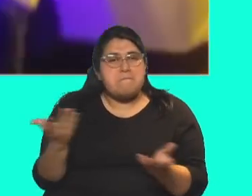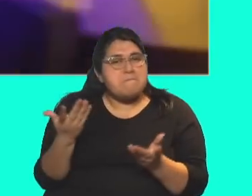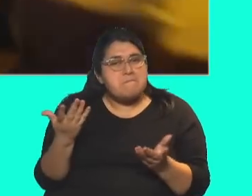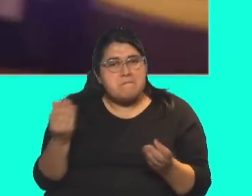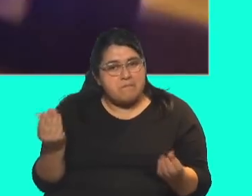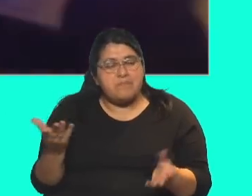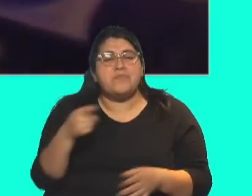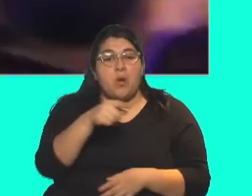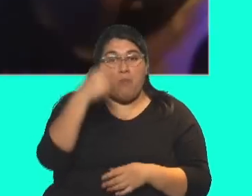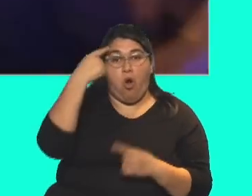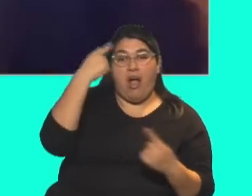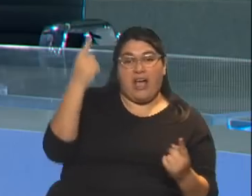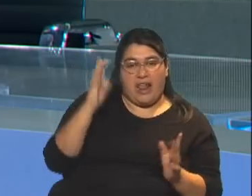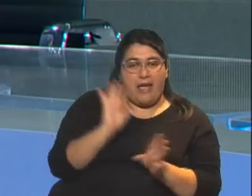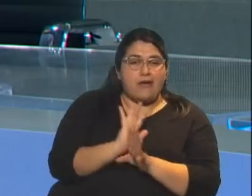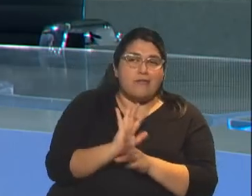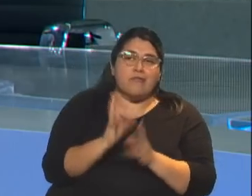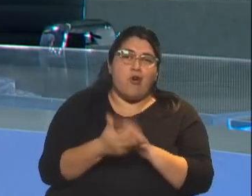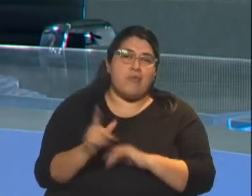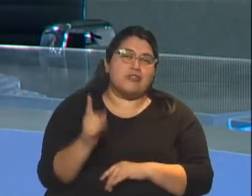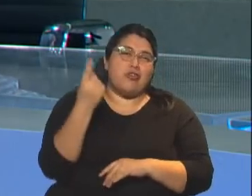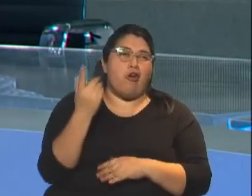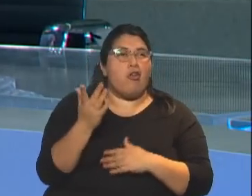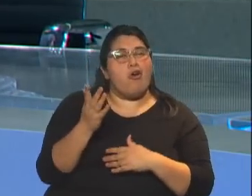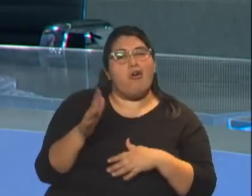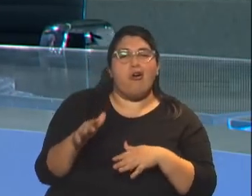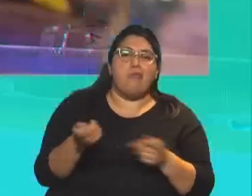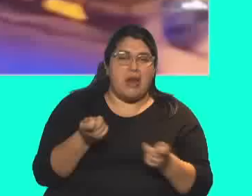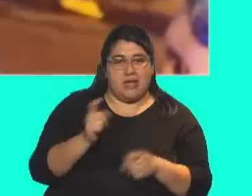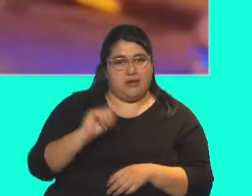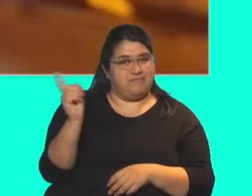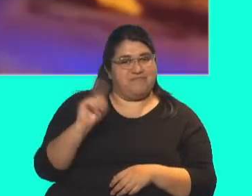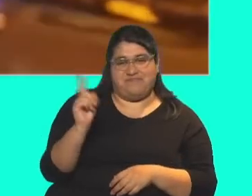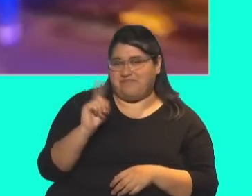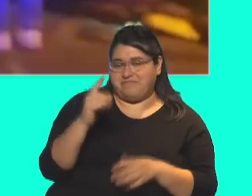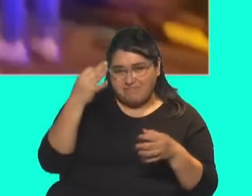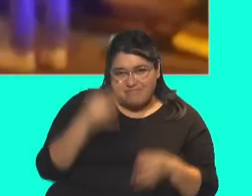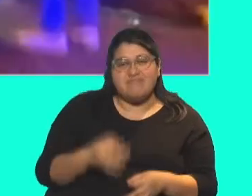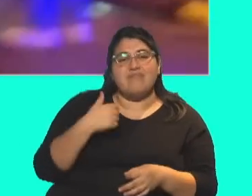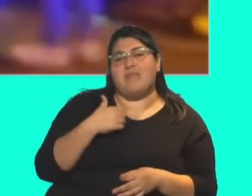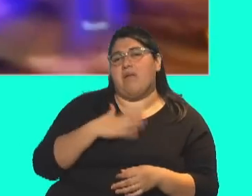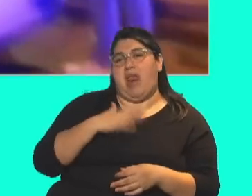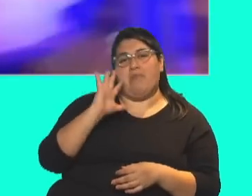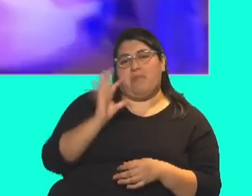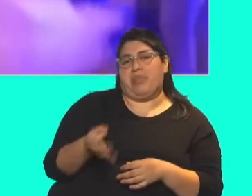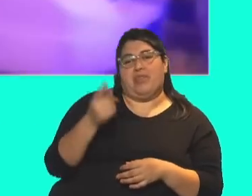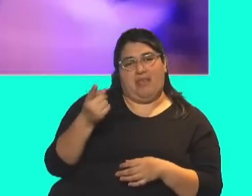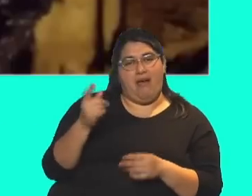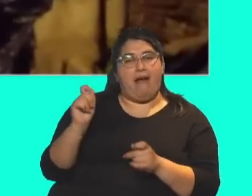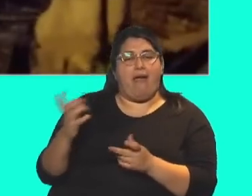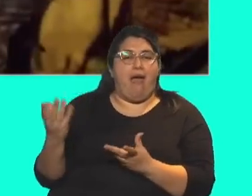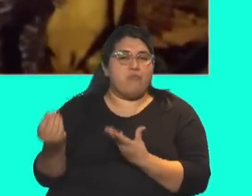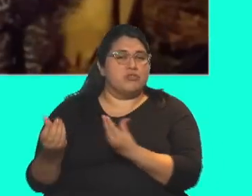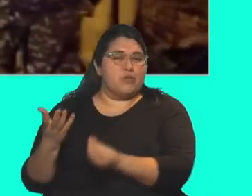tipo de no crece en la teoría del lobo suelto no para nada acá no hay ningún lobo suelto como efectivamente éste lo ha